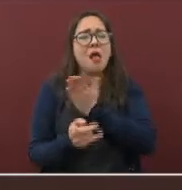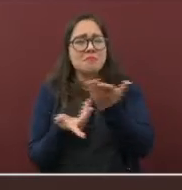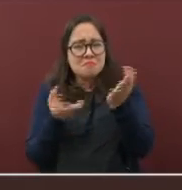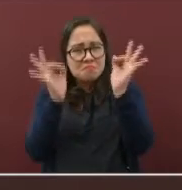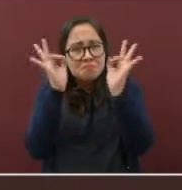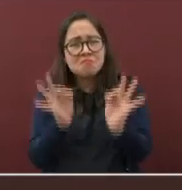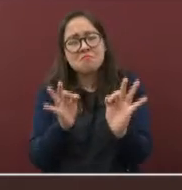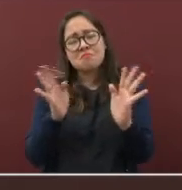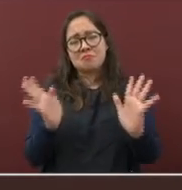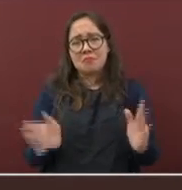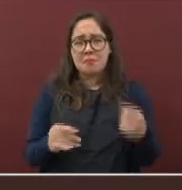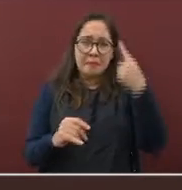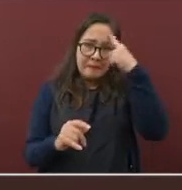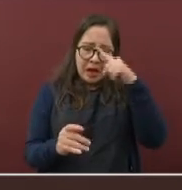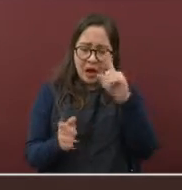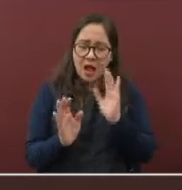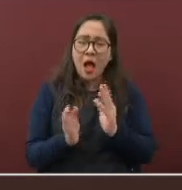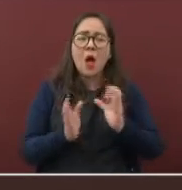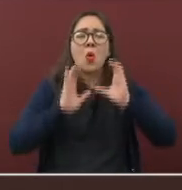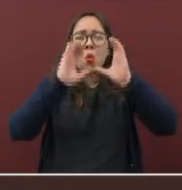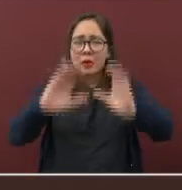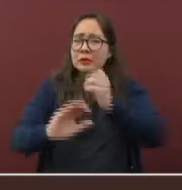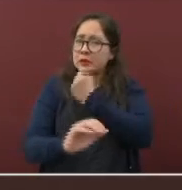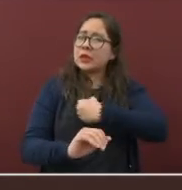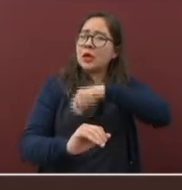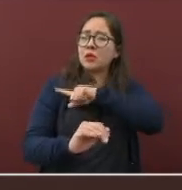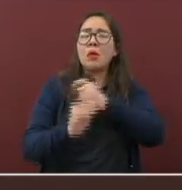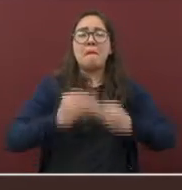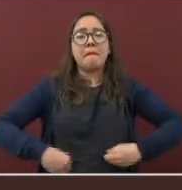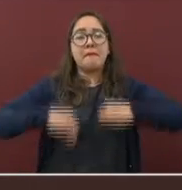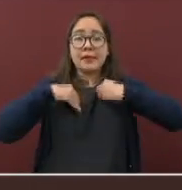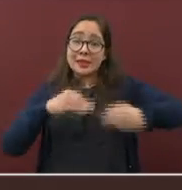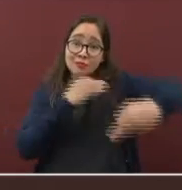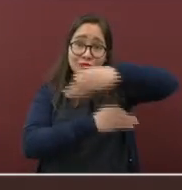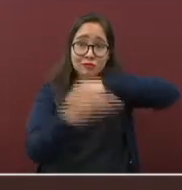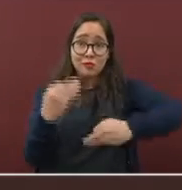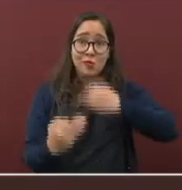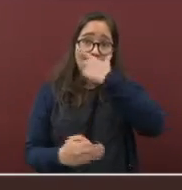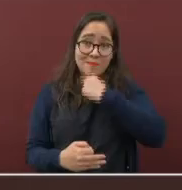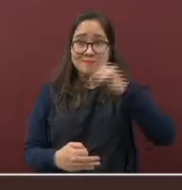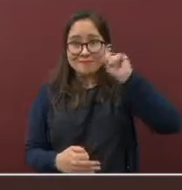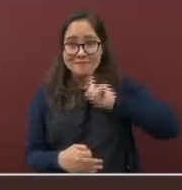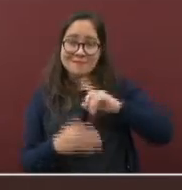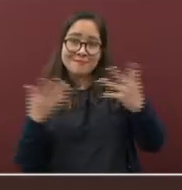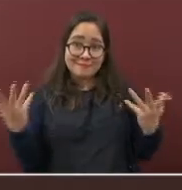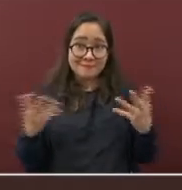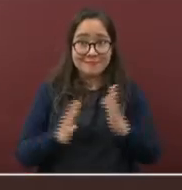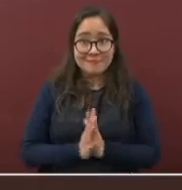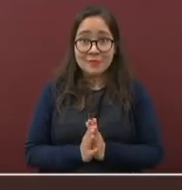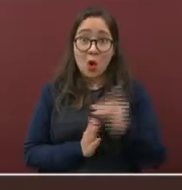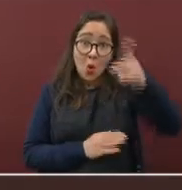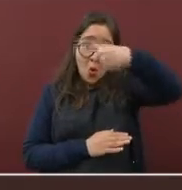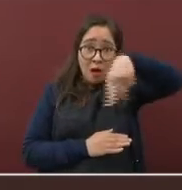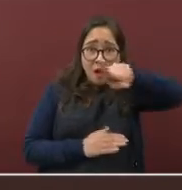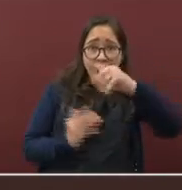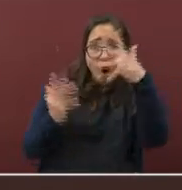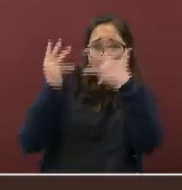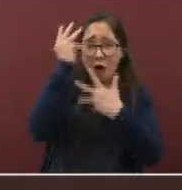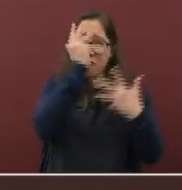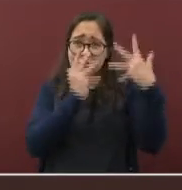para proteger la salud y la vida de todas y todos ustedes no confundamos el